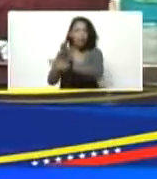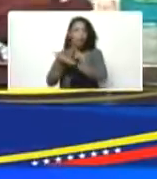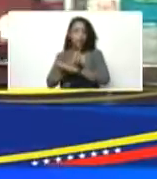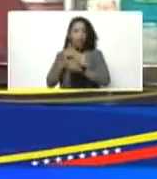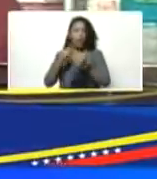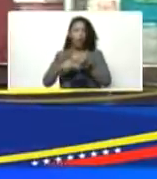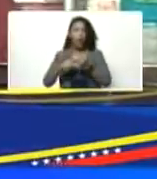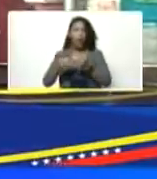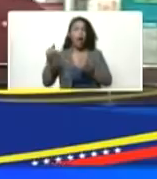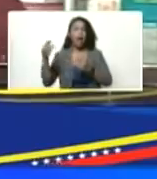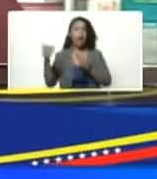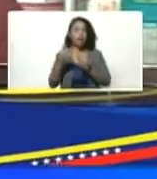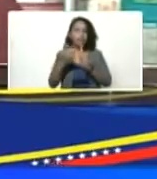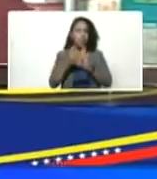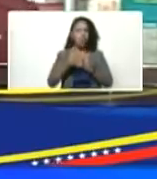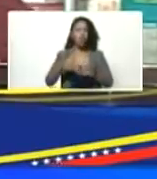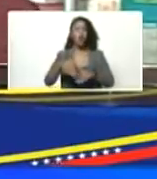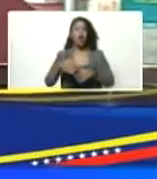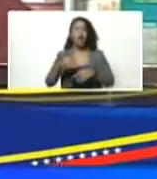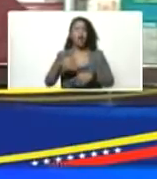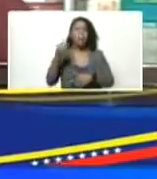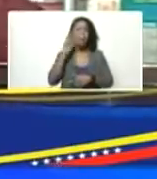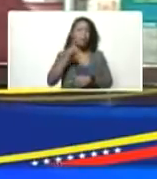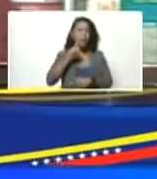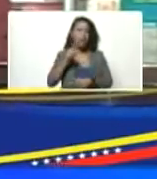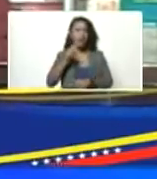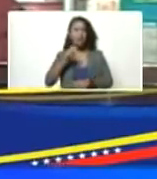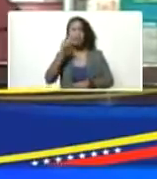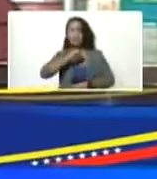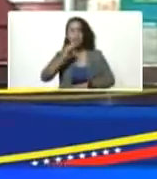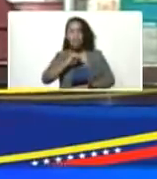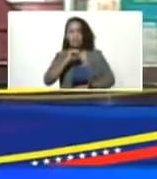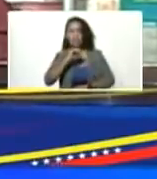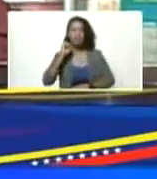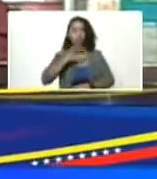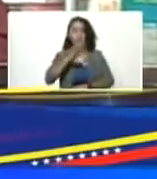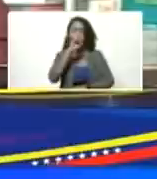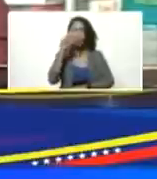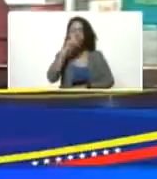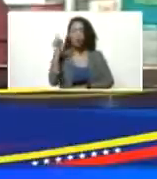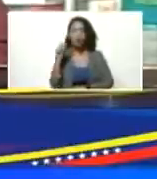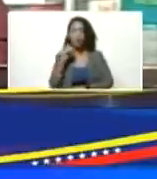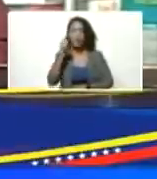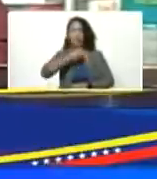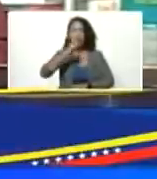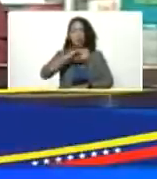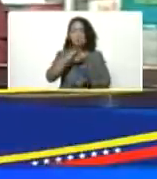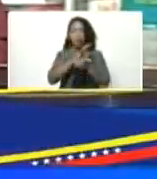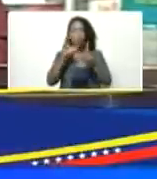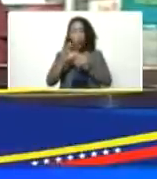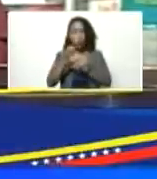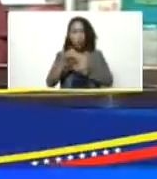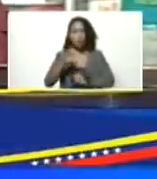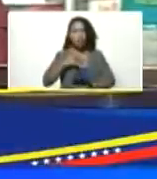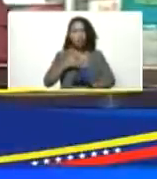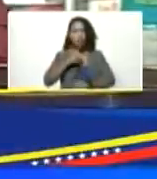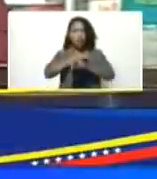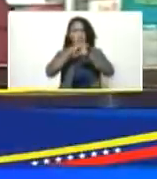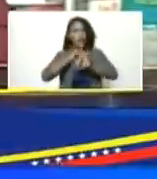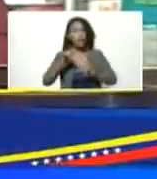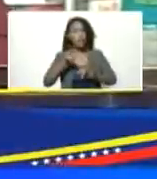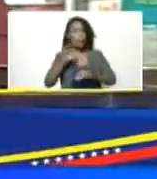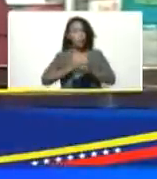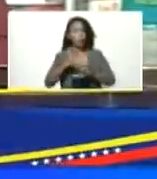a las mentiras, resistencia histórica de 500 años, nuestra resistencia cultural, sentirnos felices